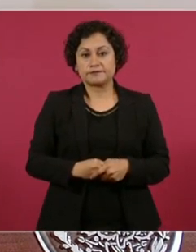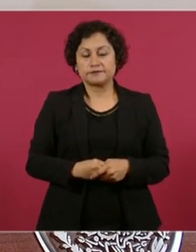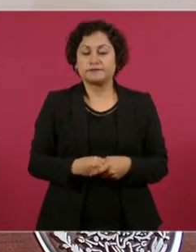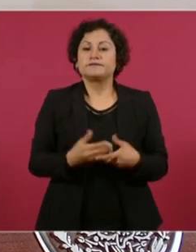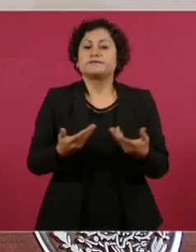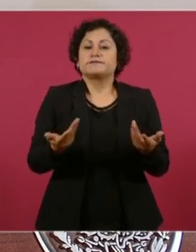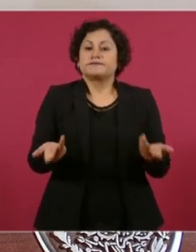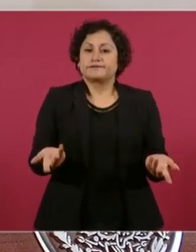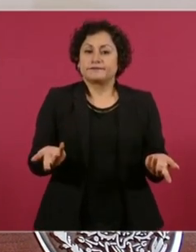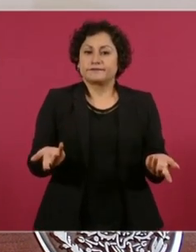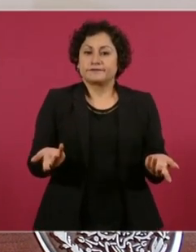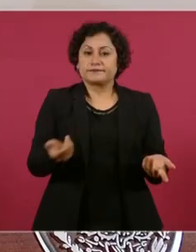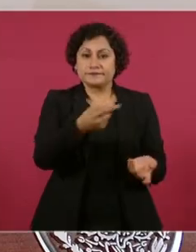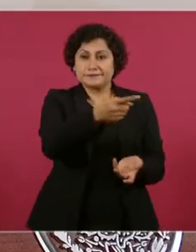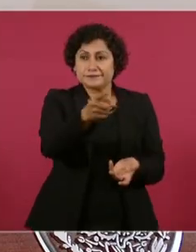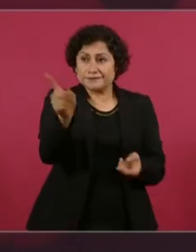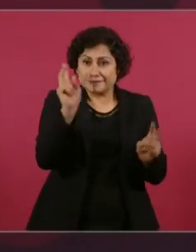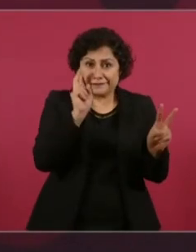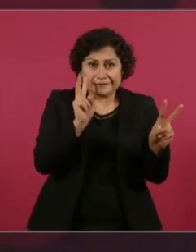Eso es garantía